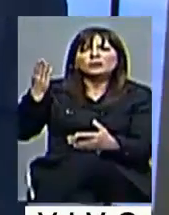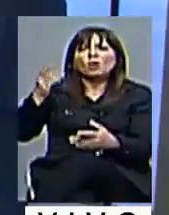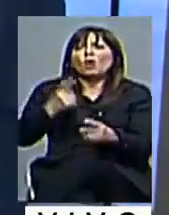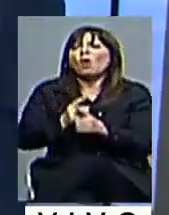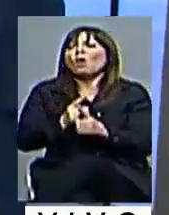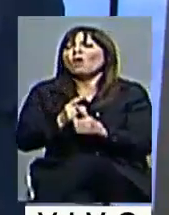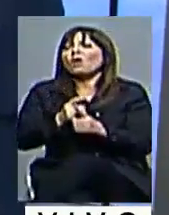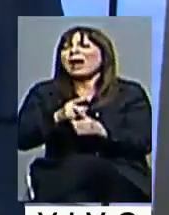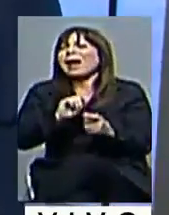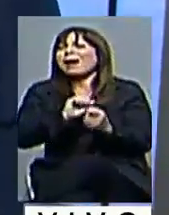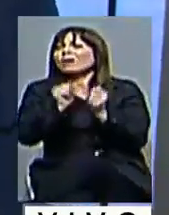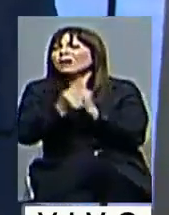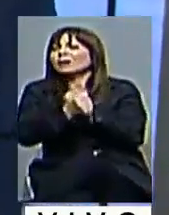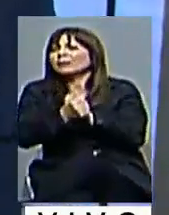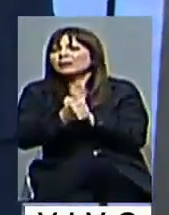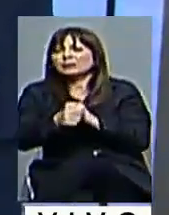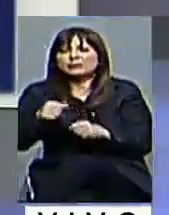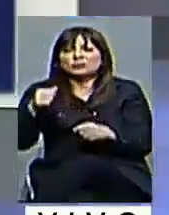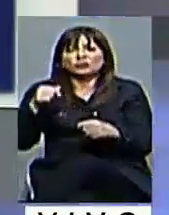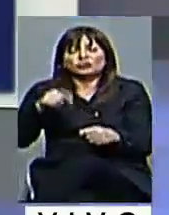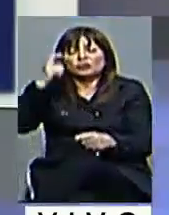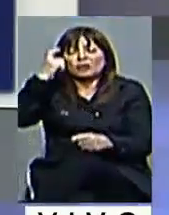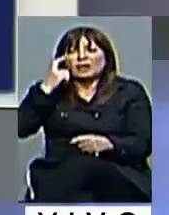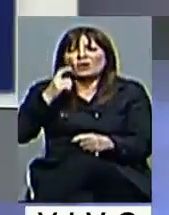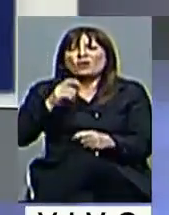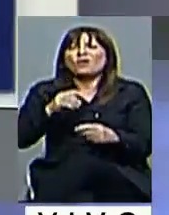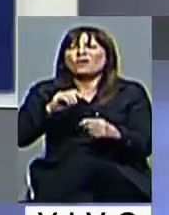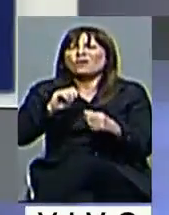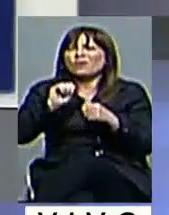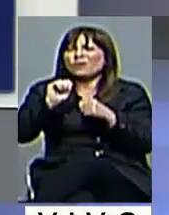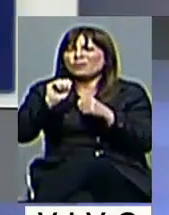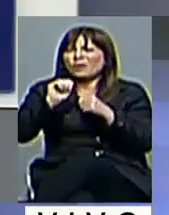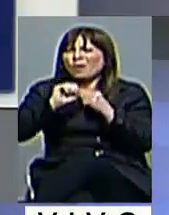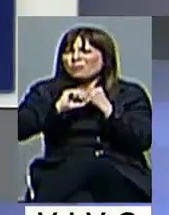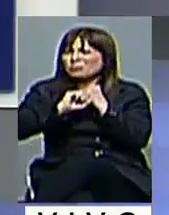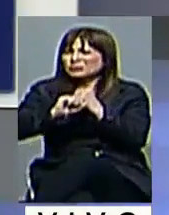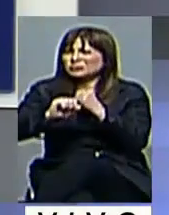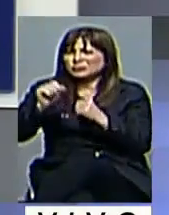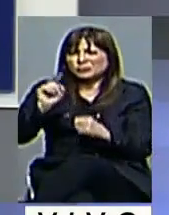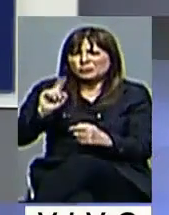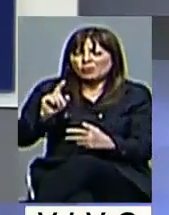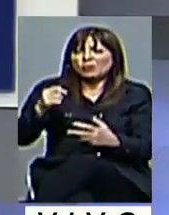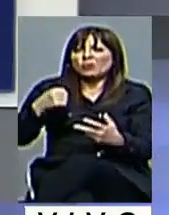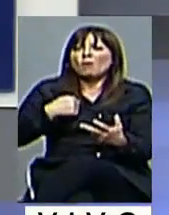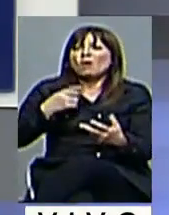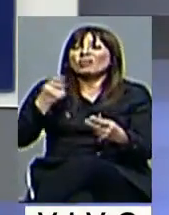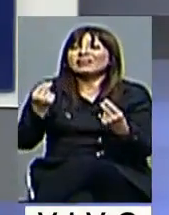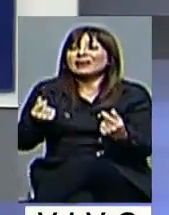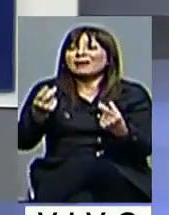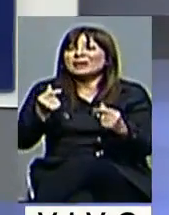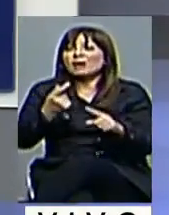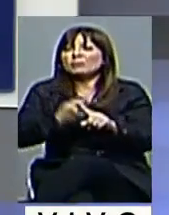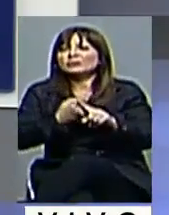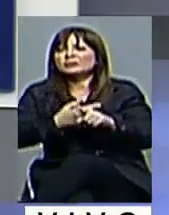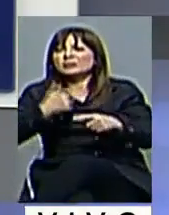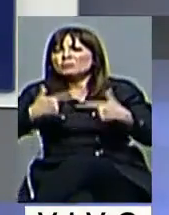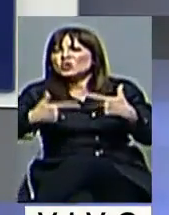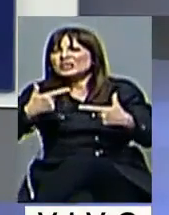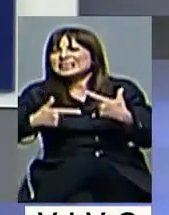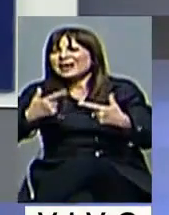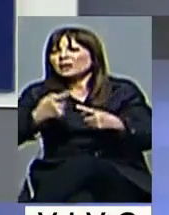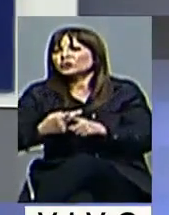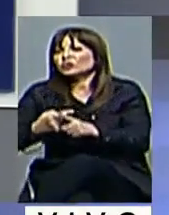calles y exigir lo suyo? Yo creo que más que por ser oposición, porque es un poco la dinámica de la conversación política y social. El movimiento estudiantil, por ejemplo,